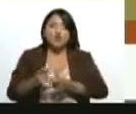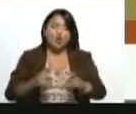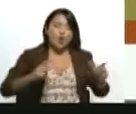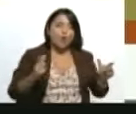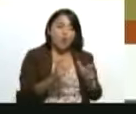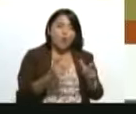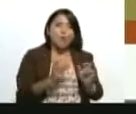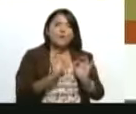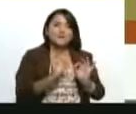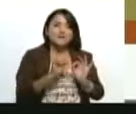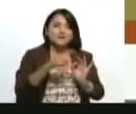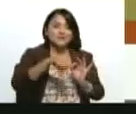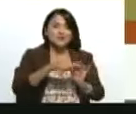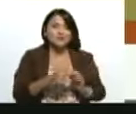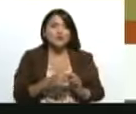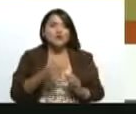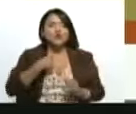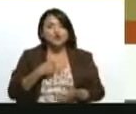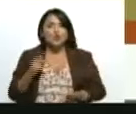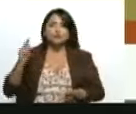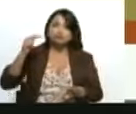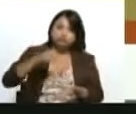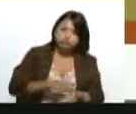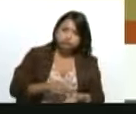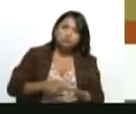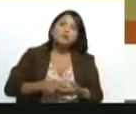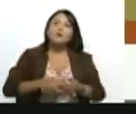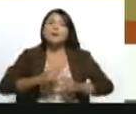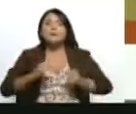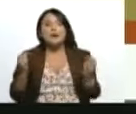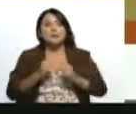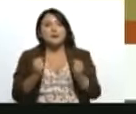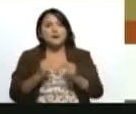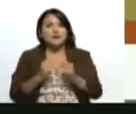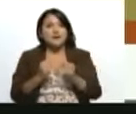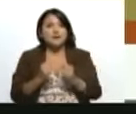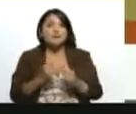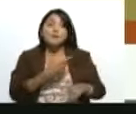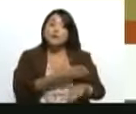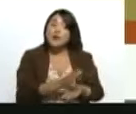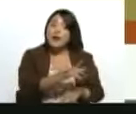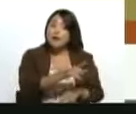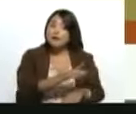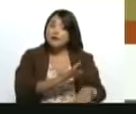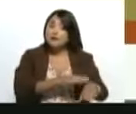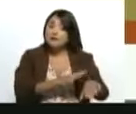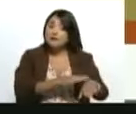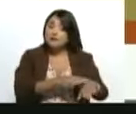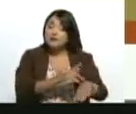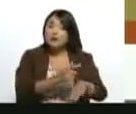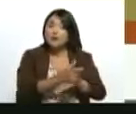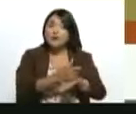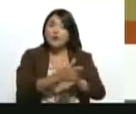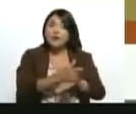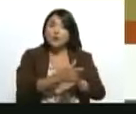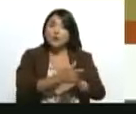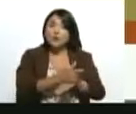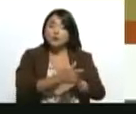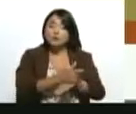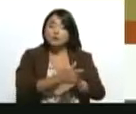Y yo vendré para Mérida, ya estamos retardados, señor Jason, compañeros y